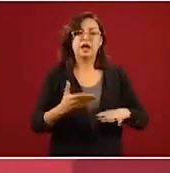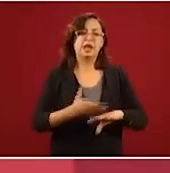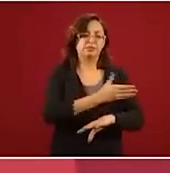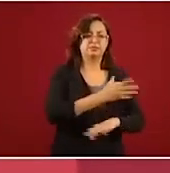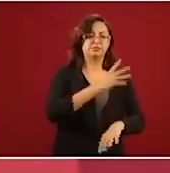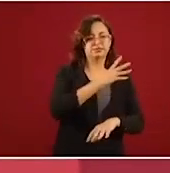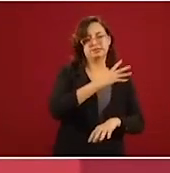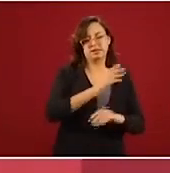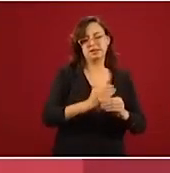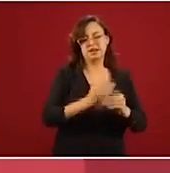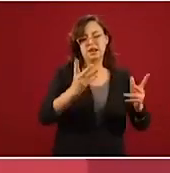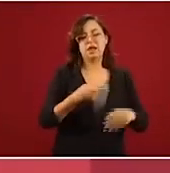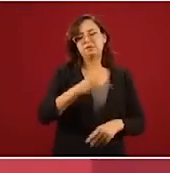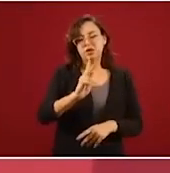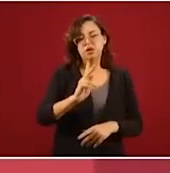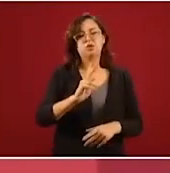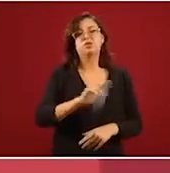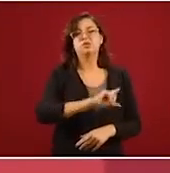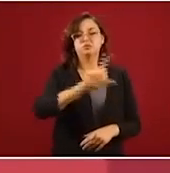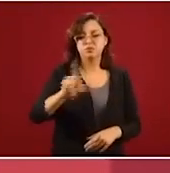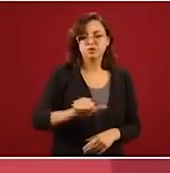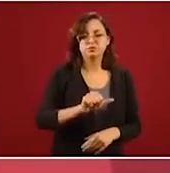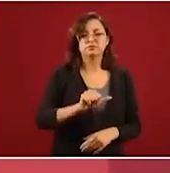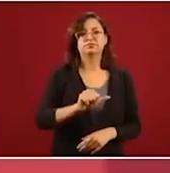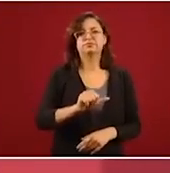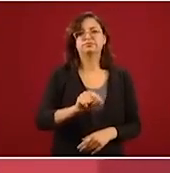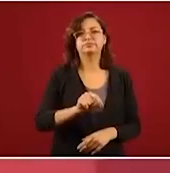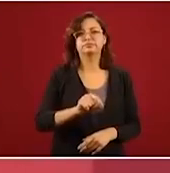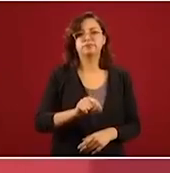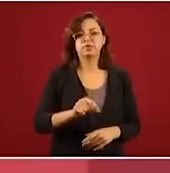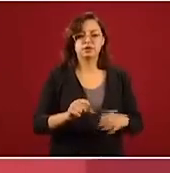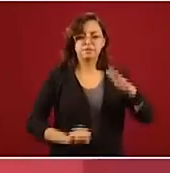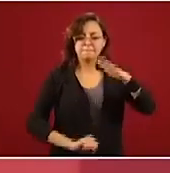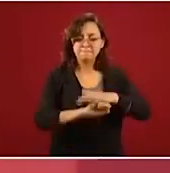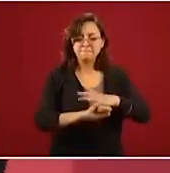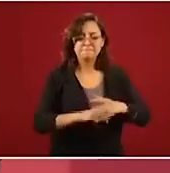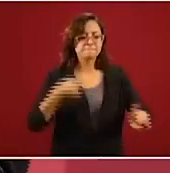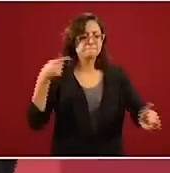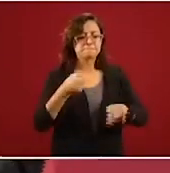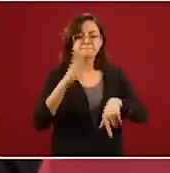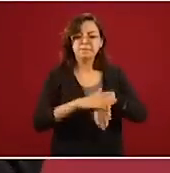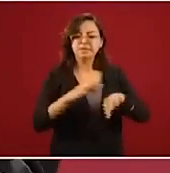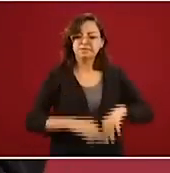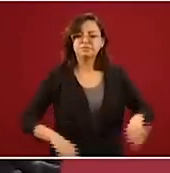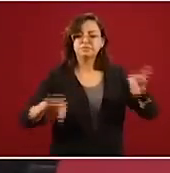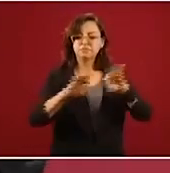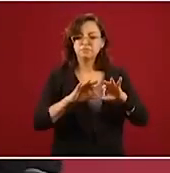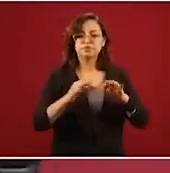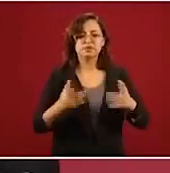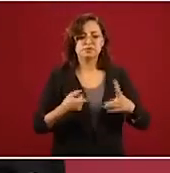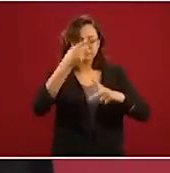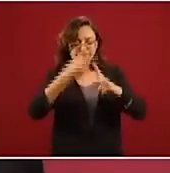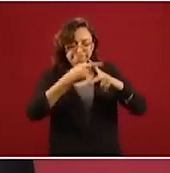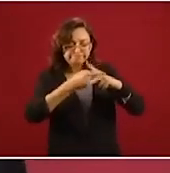los volvieron como la base, como el fundamento para